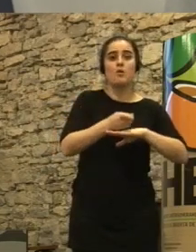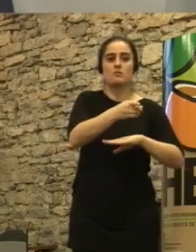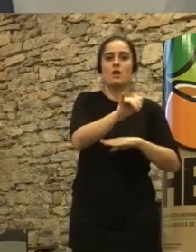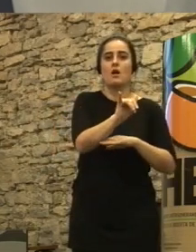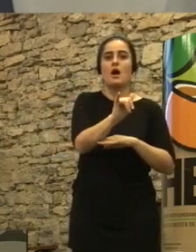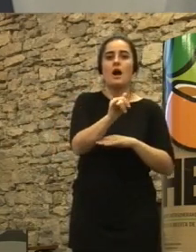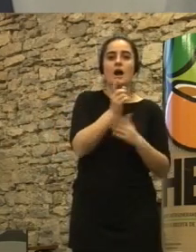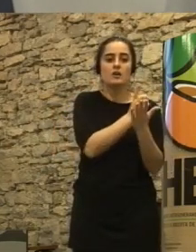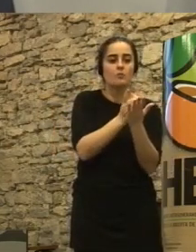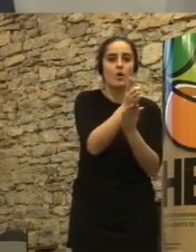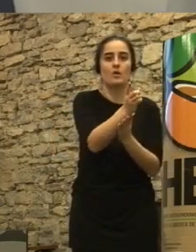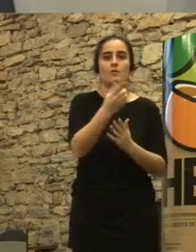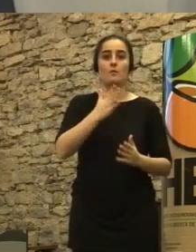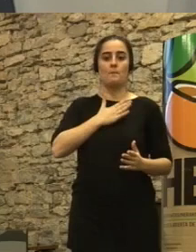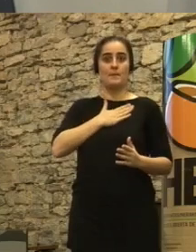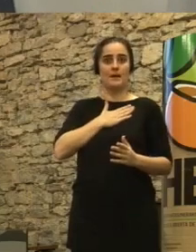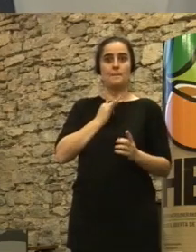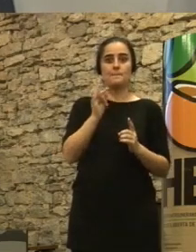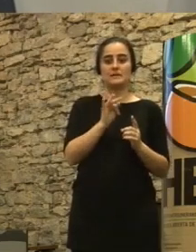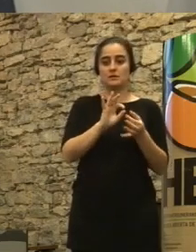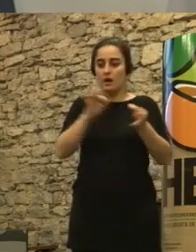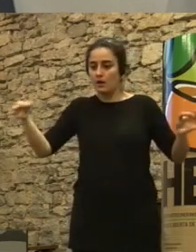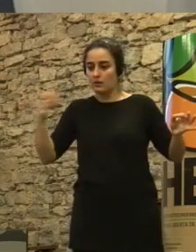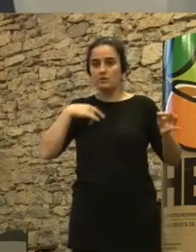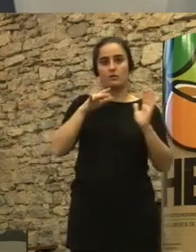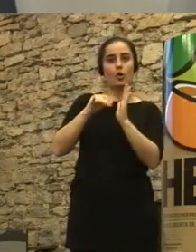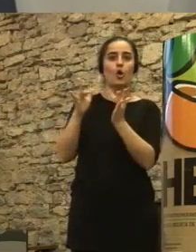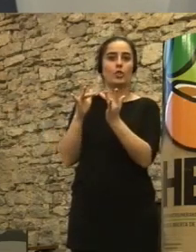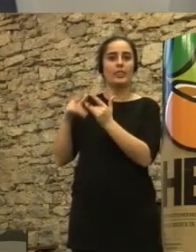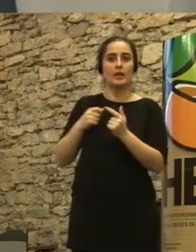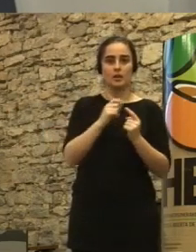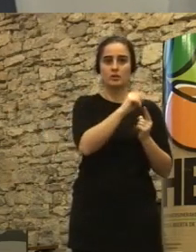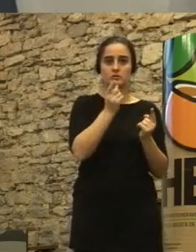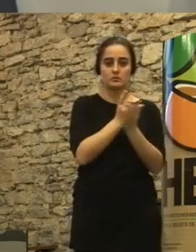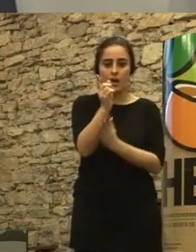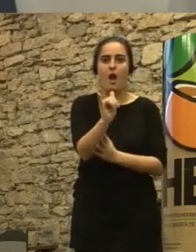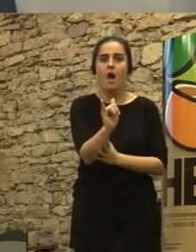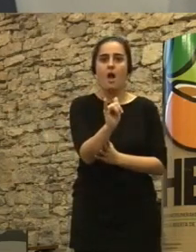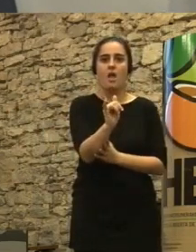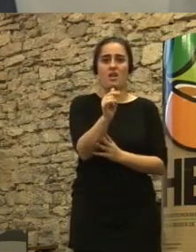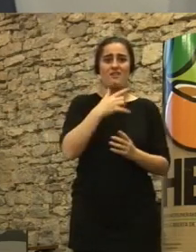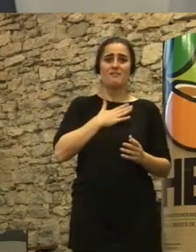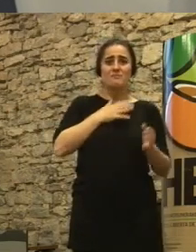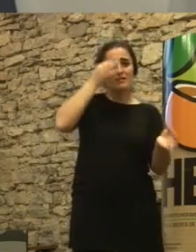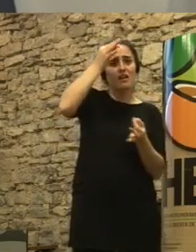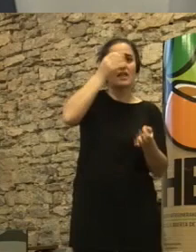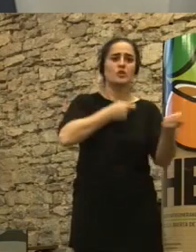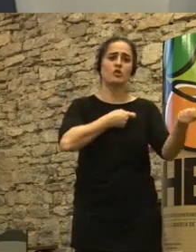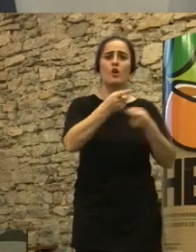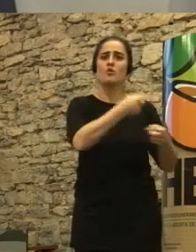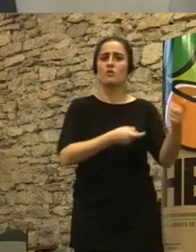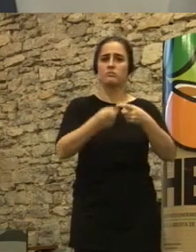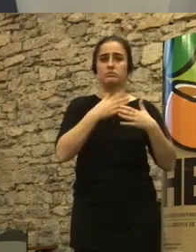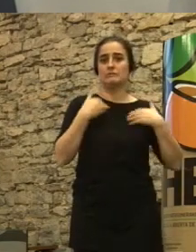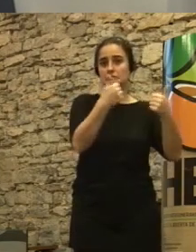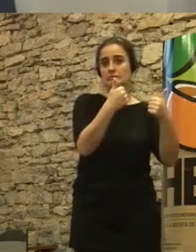todas las personas que están conectadas conmigo. Lo tienen estos datos y hacen lo que quieren con ellos, comercio, lo que quieran. Entonces,